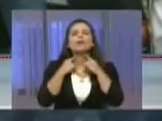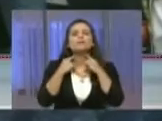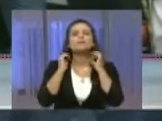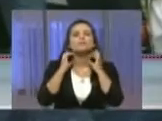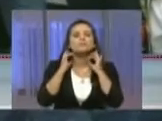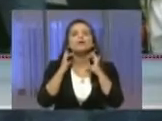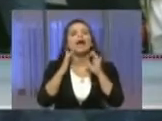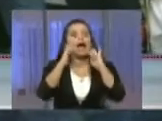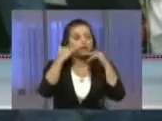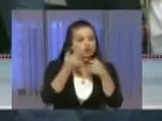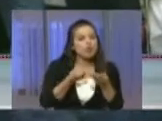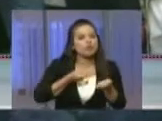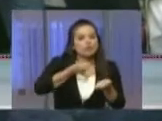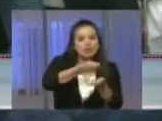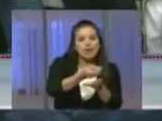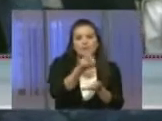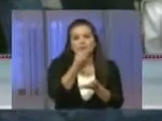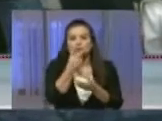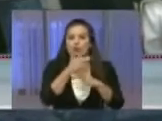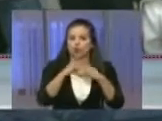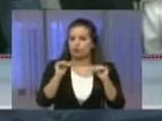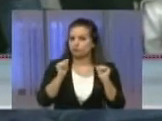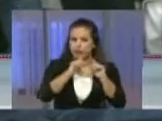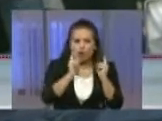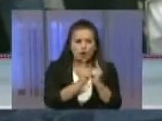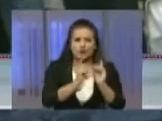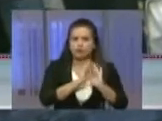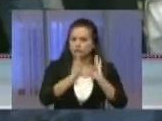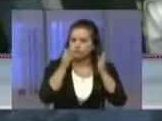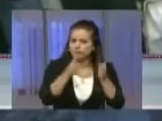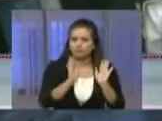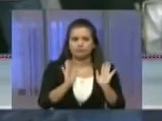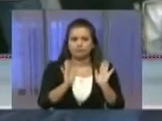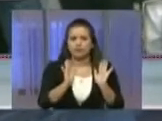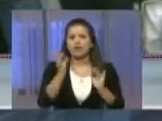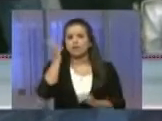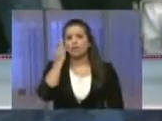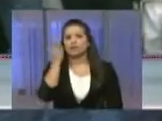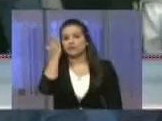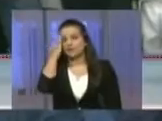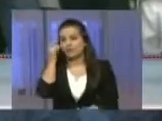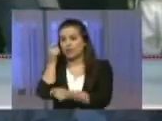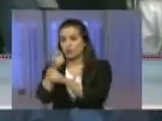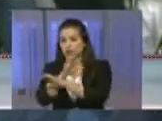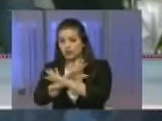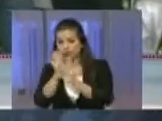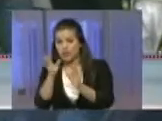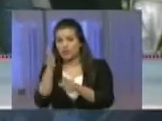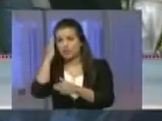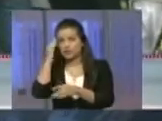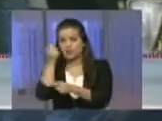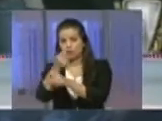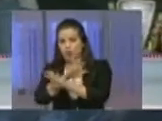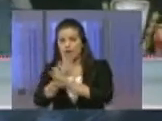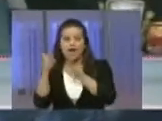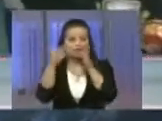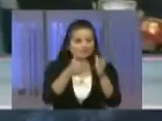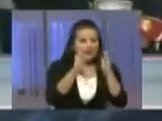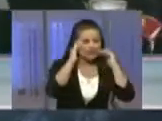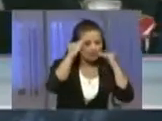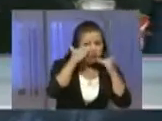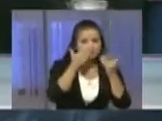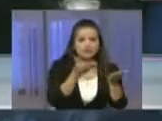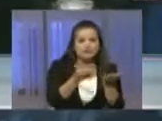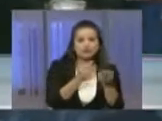etcétera verdad concreto su conocimiento el servicio la acción y la cura resultados